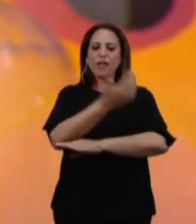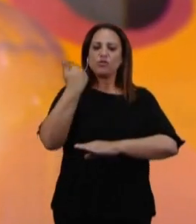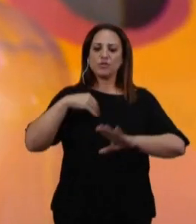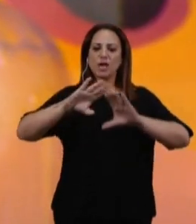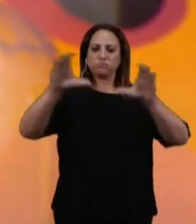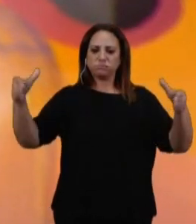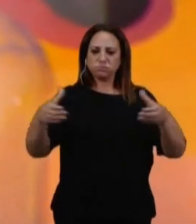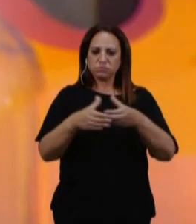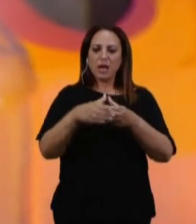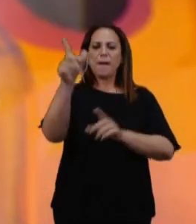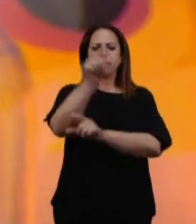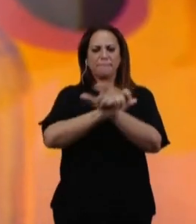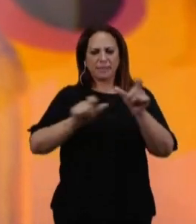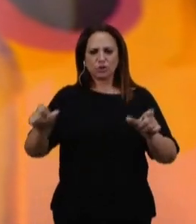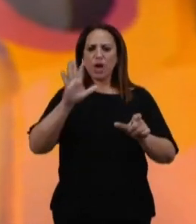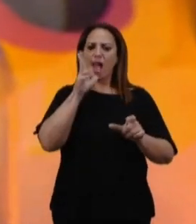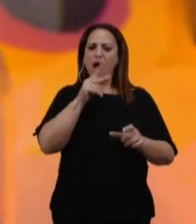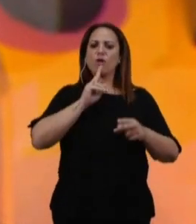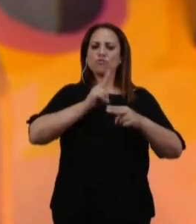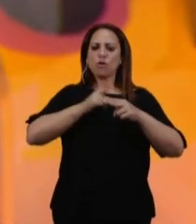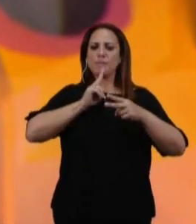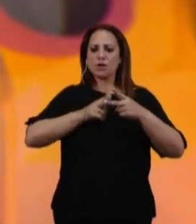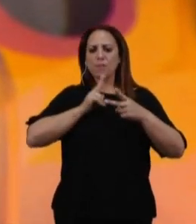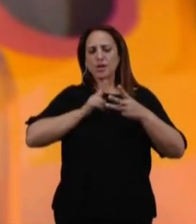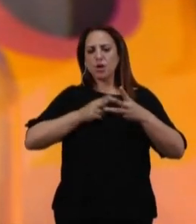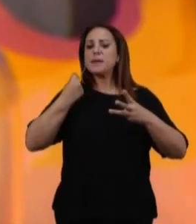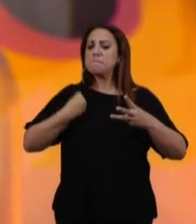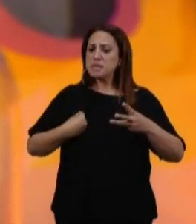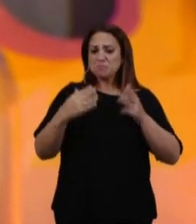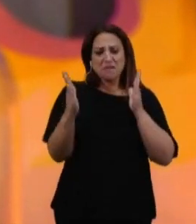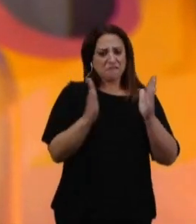compuesto por las personas que a continuación se relacionan. ¿Son las mismas de la fase?